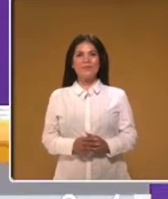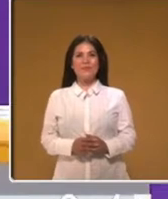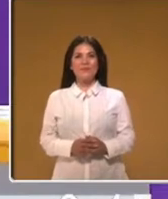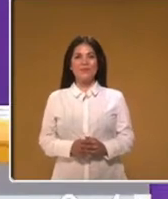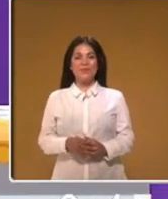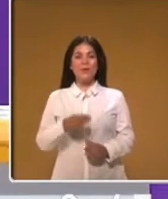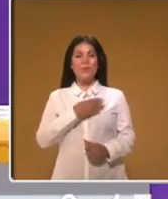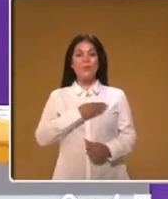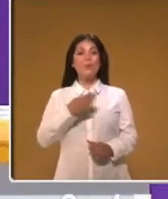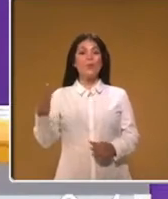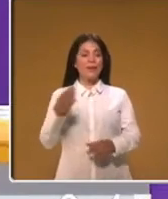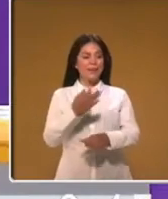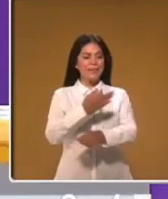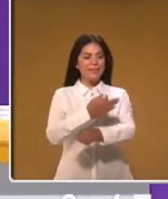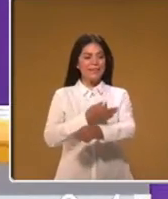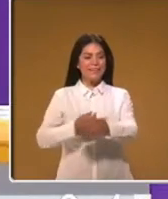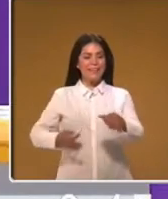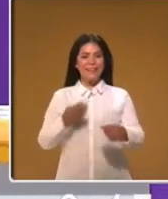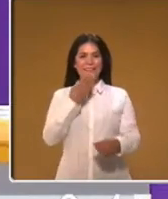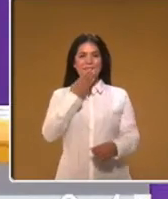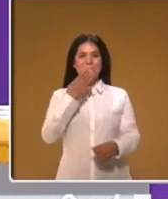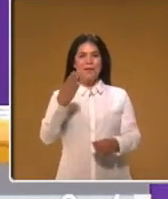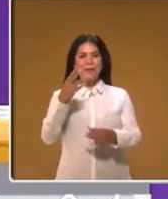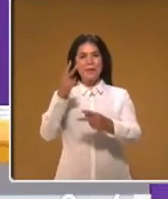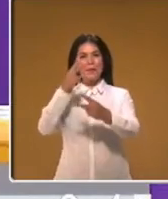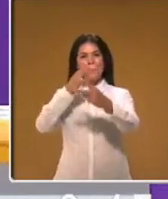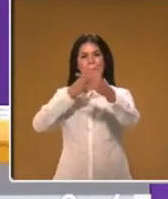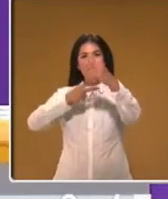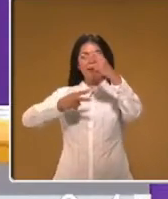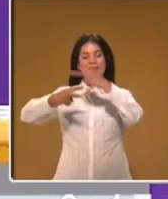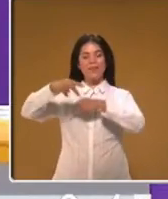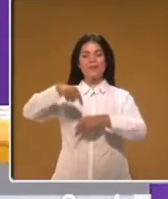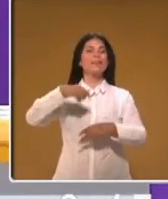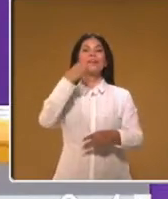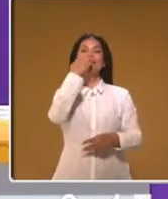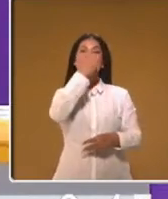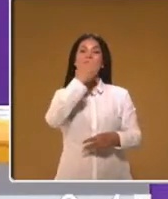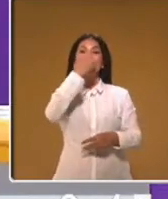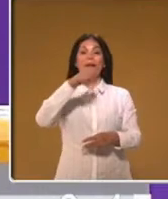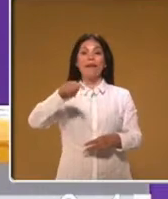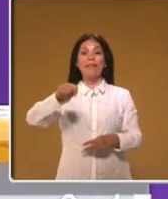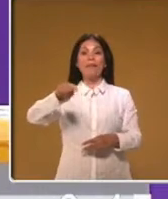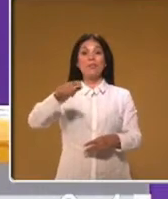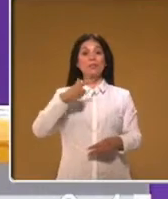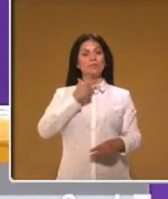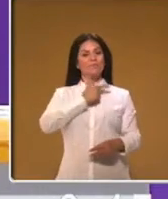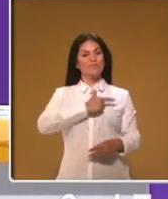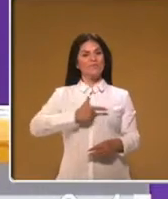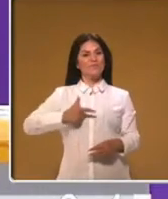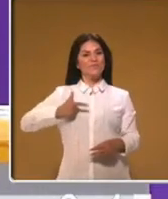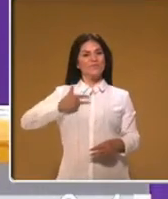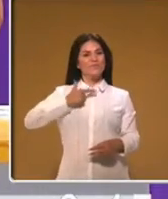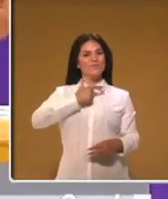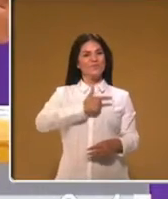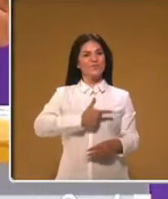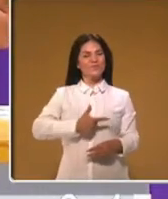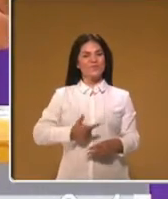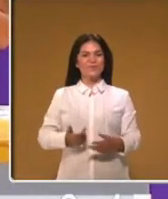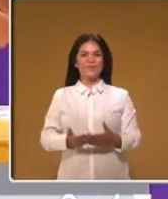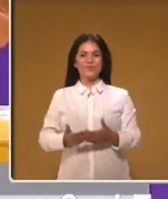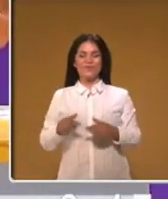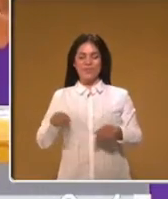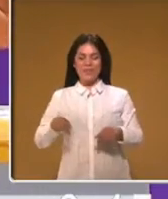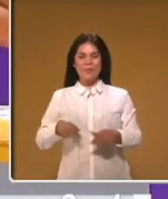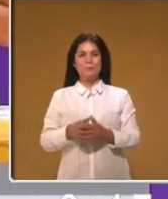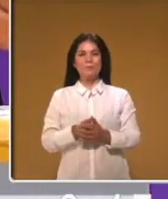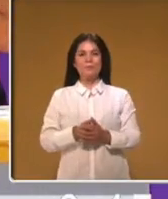Muy buenas tardes, bienvenidos de nuevo a Escuela TV. Es un gusto para nosotros poder atenderlos. Muy bien, jóvenes,